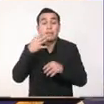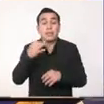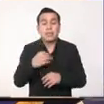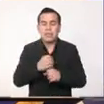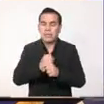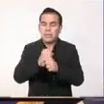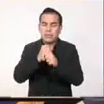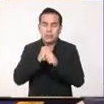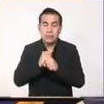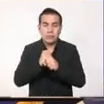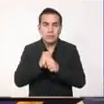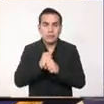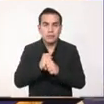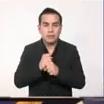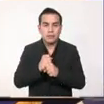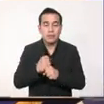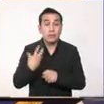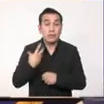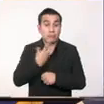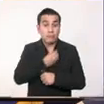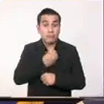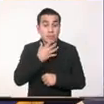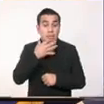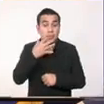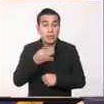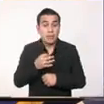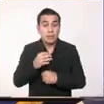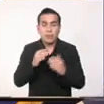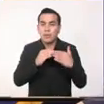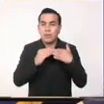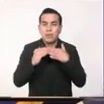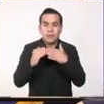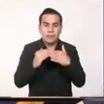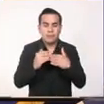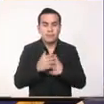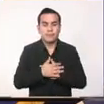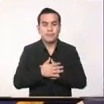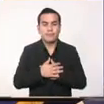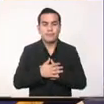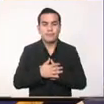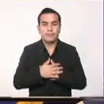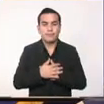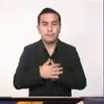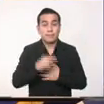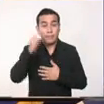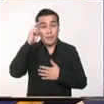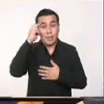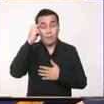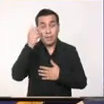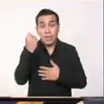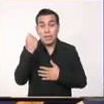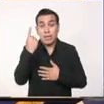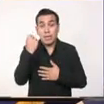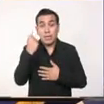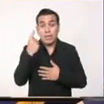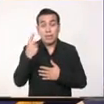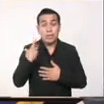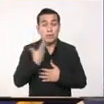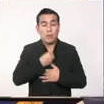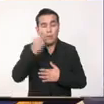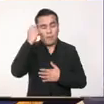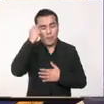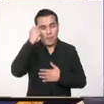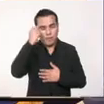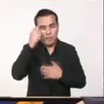por seguro que nuestra interpretación no es una interpretación antojadiza, es una interpretación que creemos que